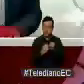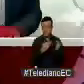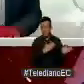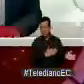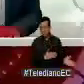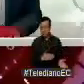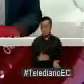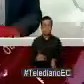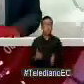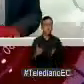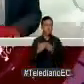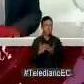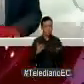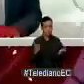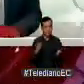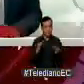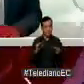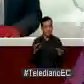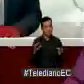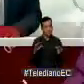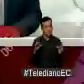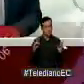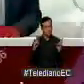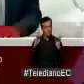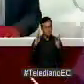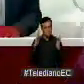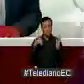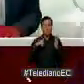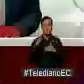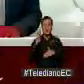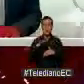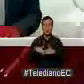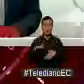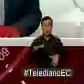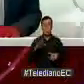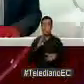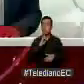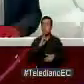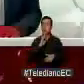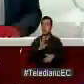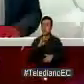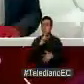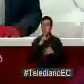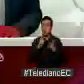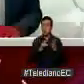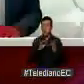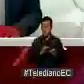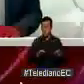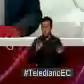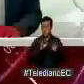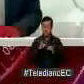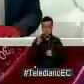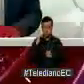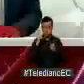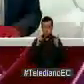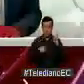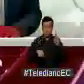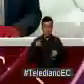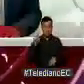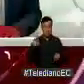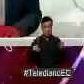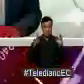herramientas justamente para las sensibilidades que puedan existir. Sobre todo en nuestro caso con Estados Unidos, hay que tenerlas claras, están en algunos